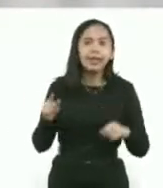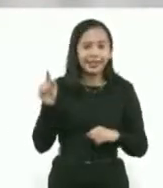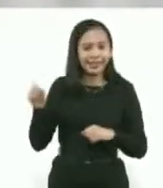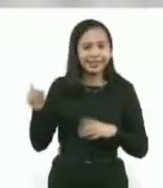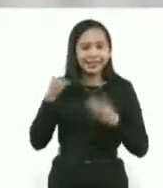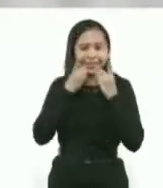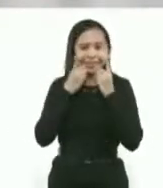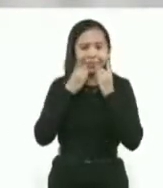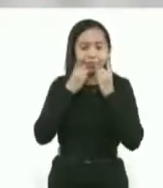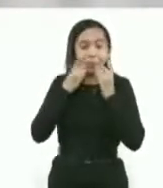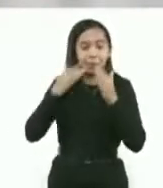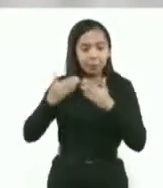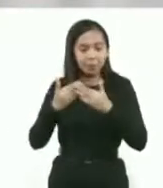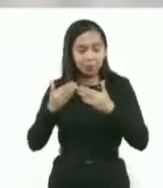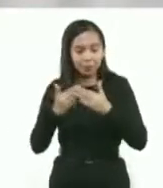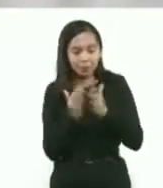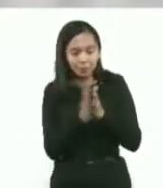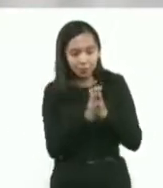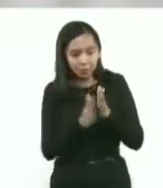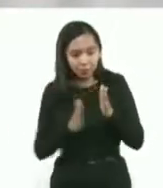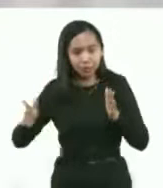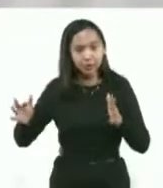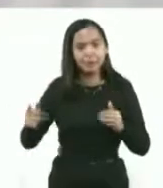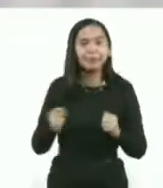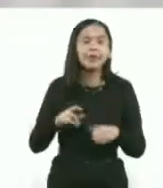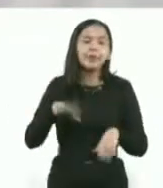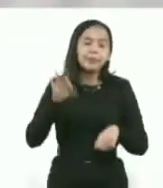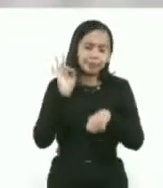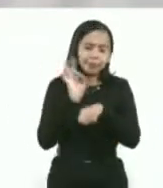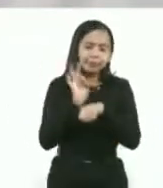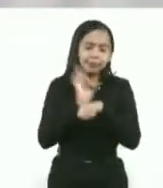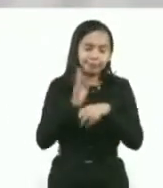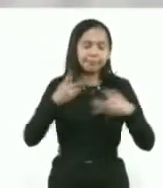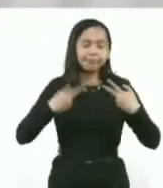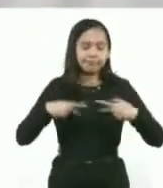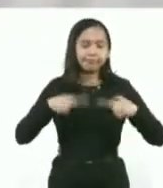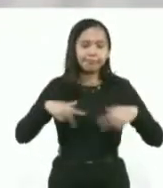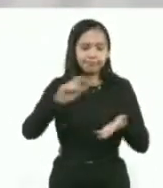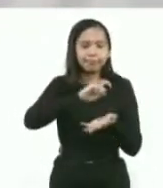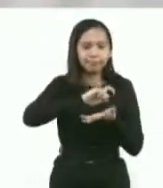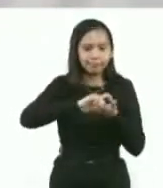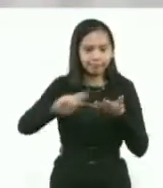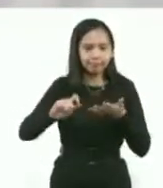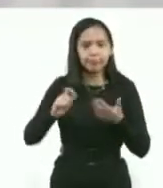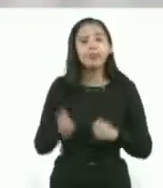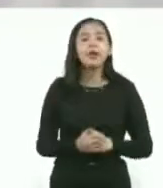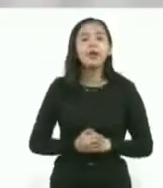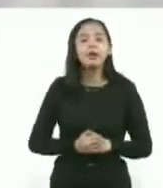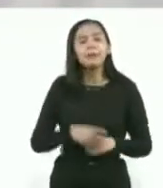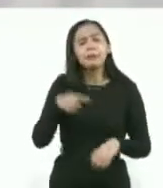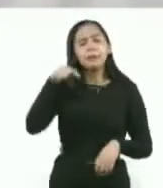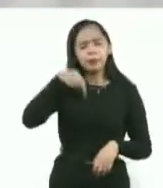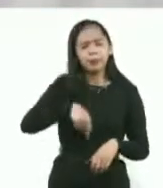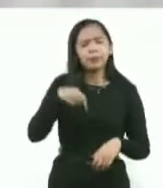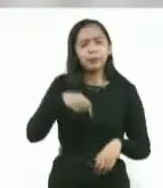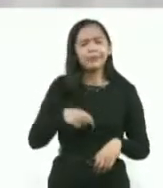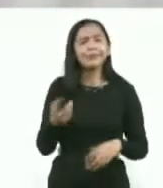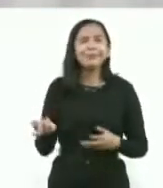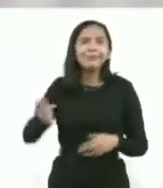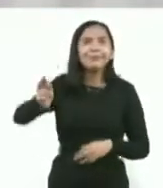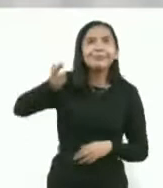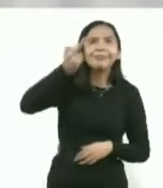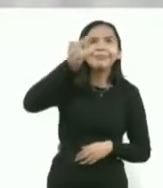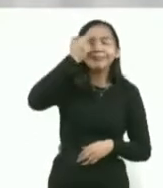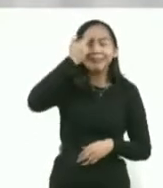ese discurso, que empieza la legislación de protección a los consumidores. Y es una buena ocasión para